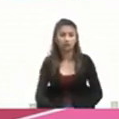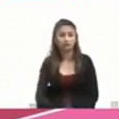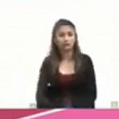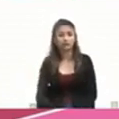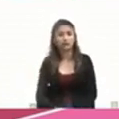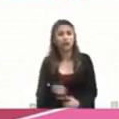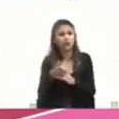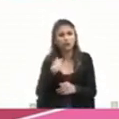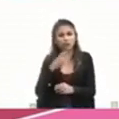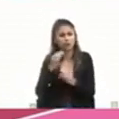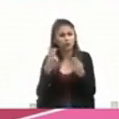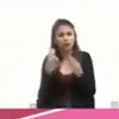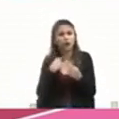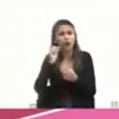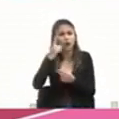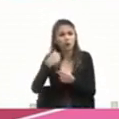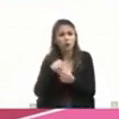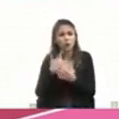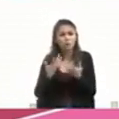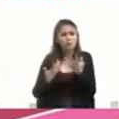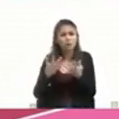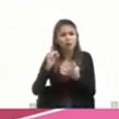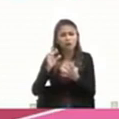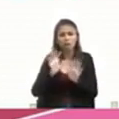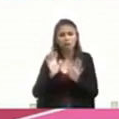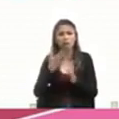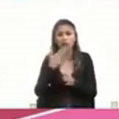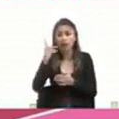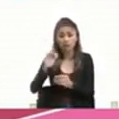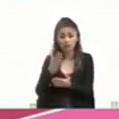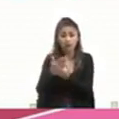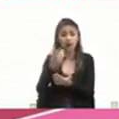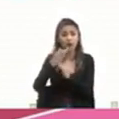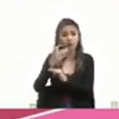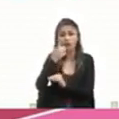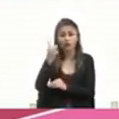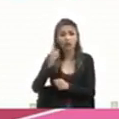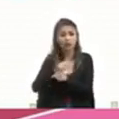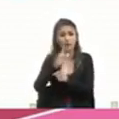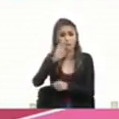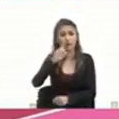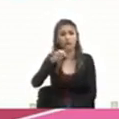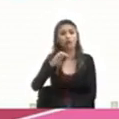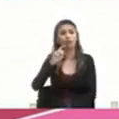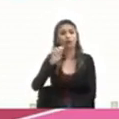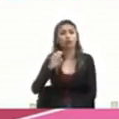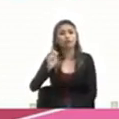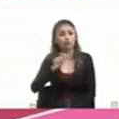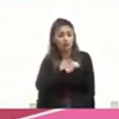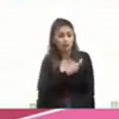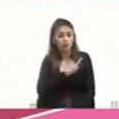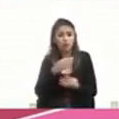no tengo ningún inconveniente en el planteamiento que hace el licenciado Belmonte en el sentido de pedir a Salud, si es que le